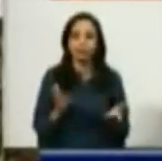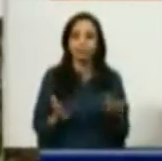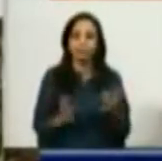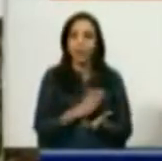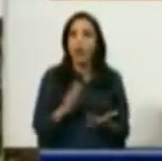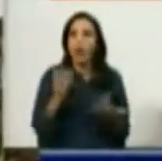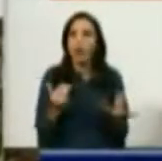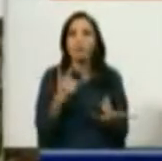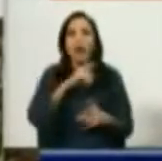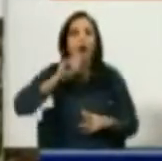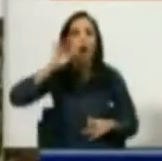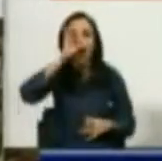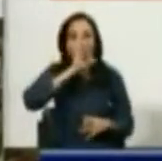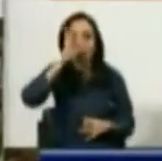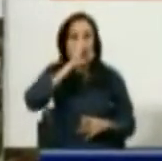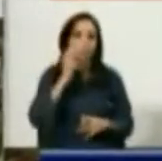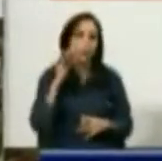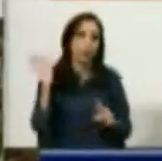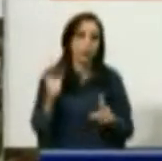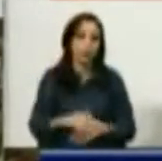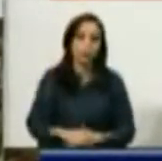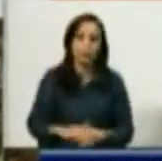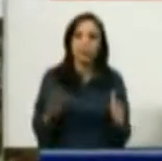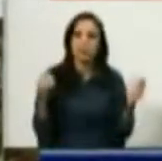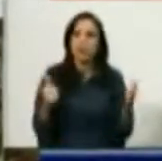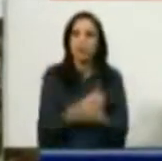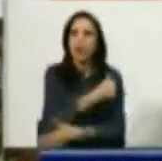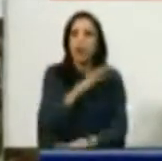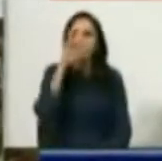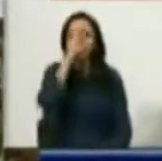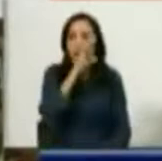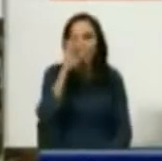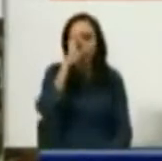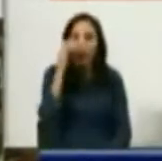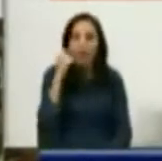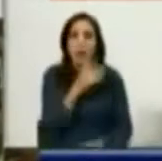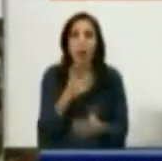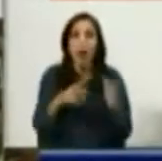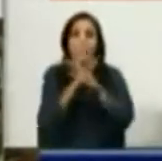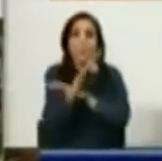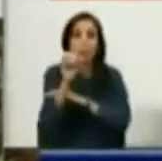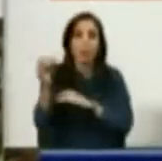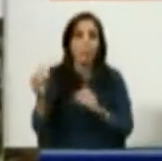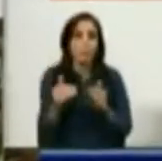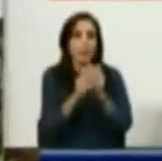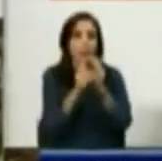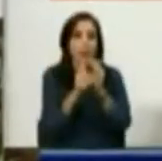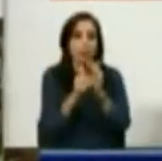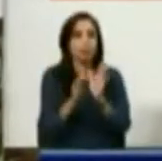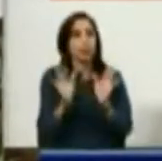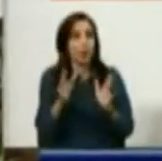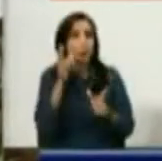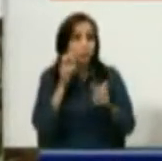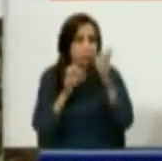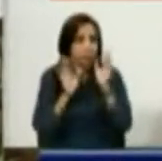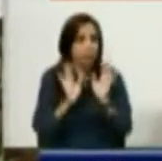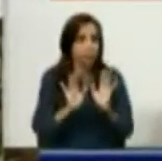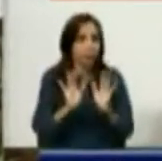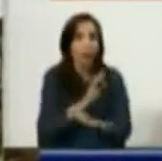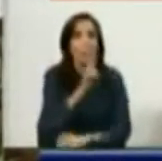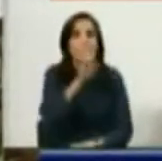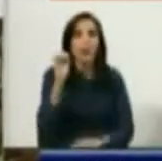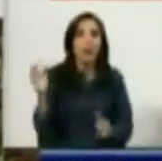los el pernil que llegó Epa son veinte mil veinte escuchen escuchen